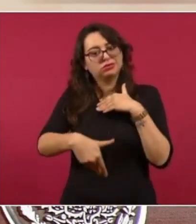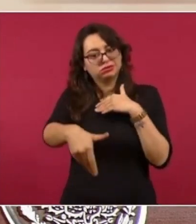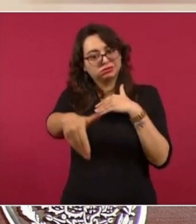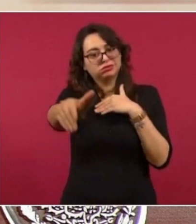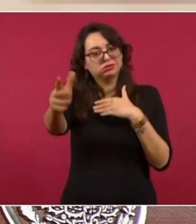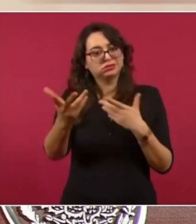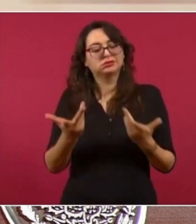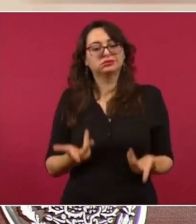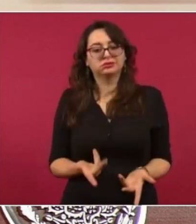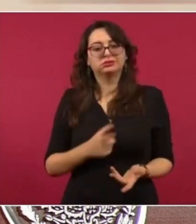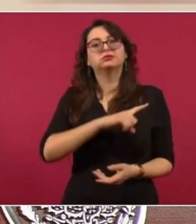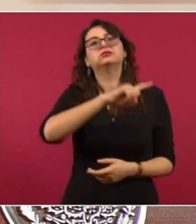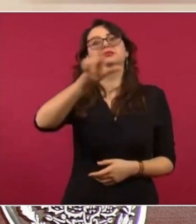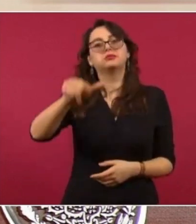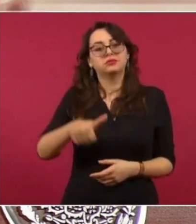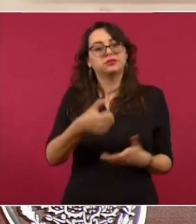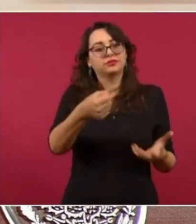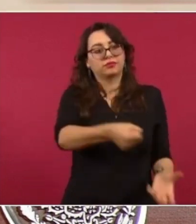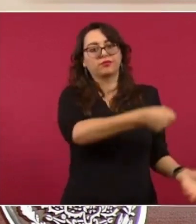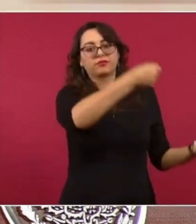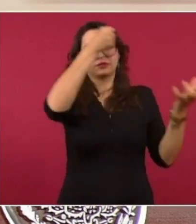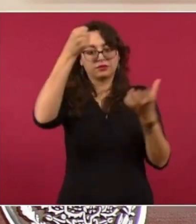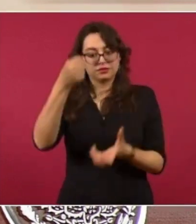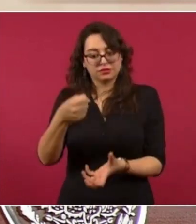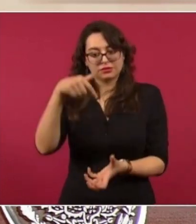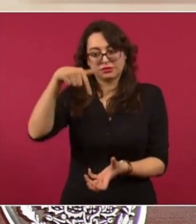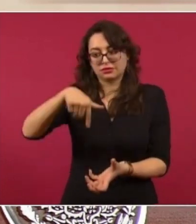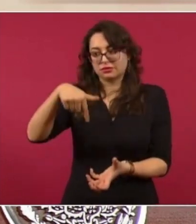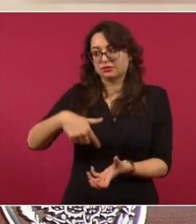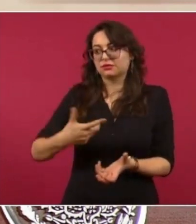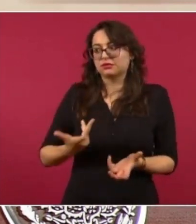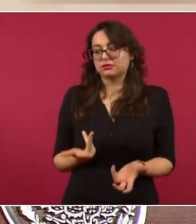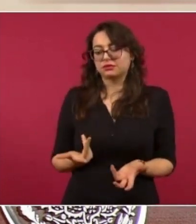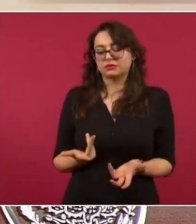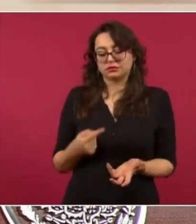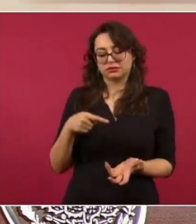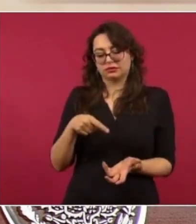ver para qué, porque pues